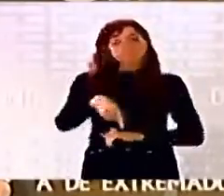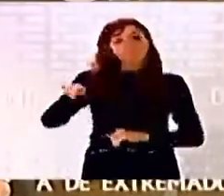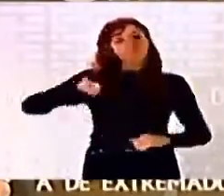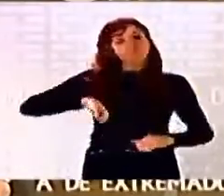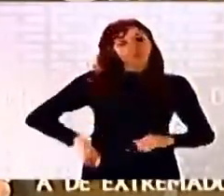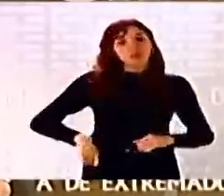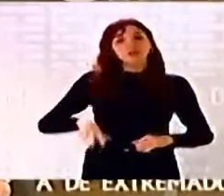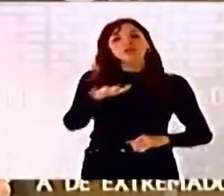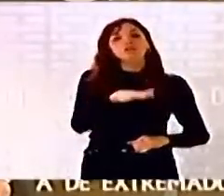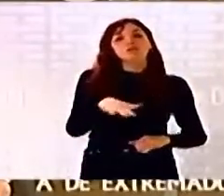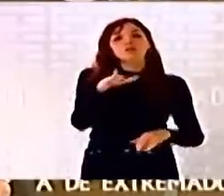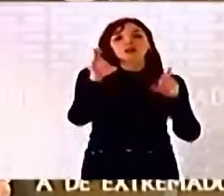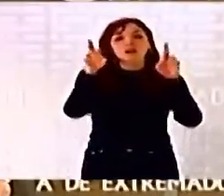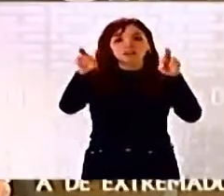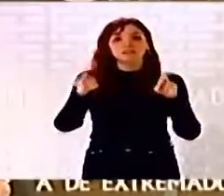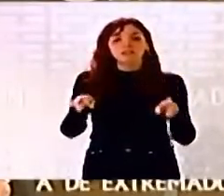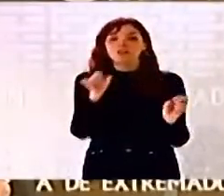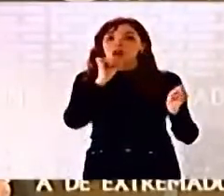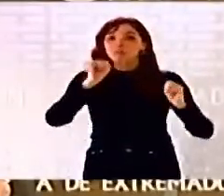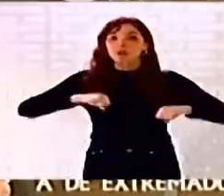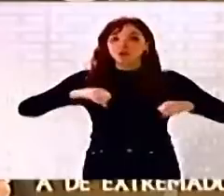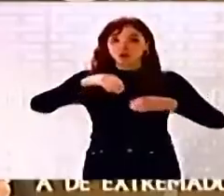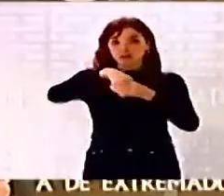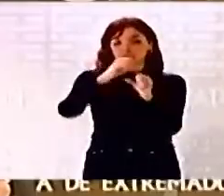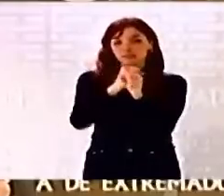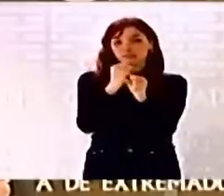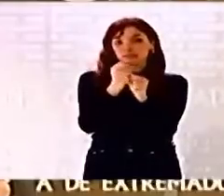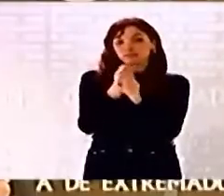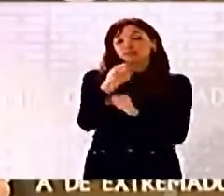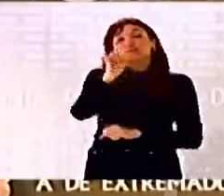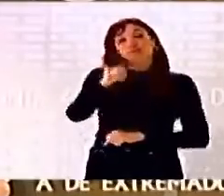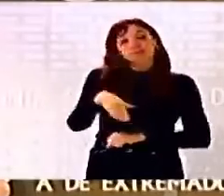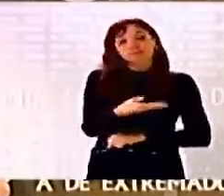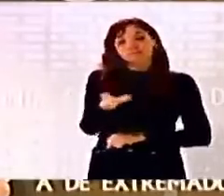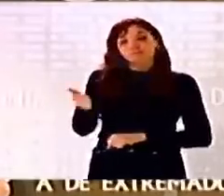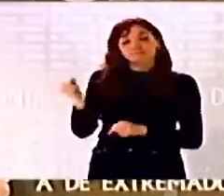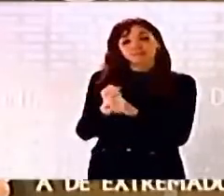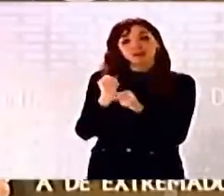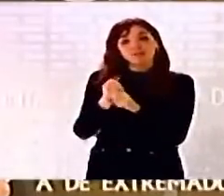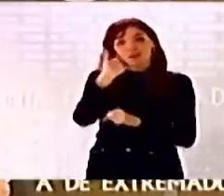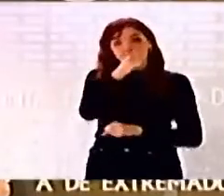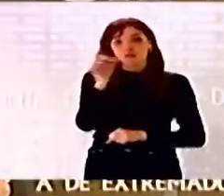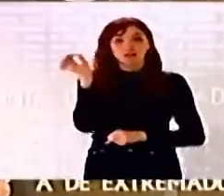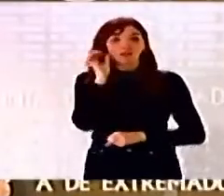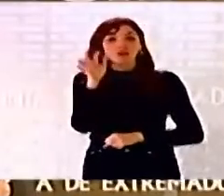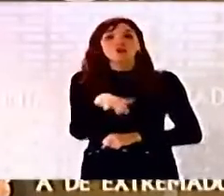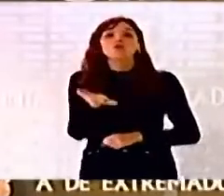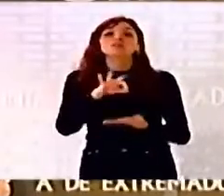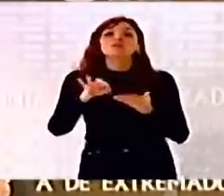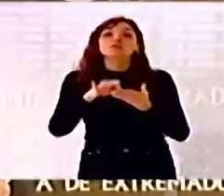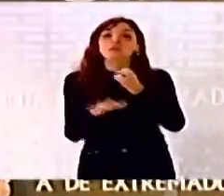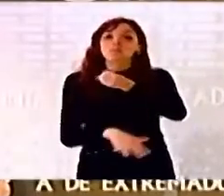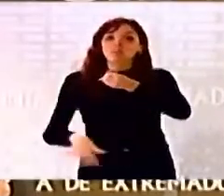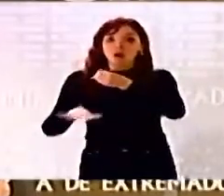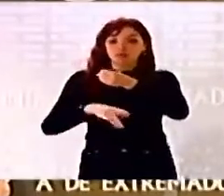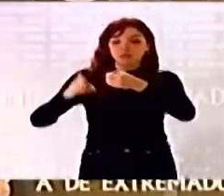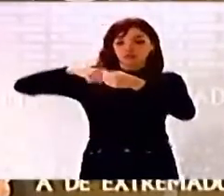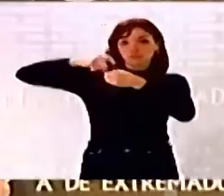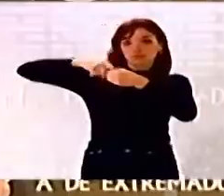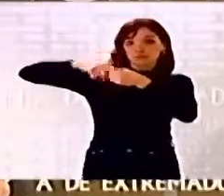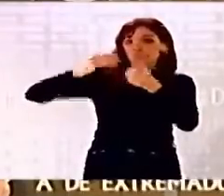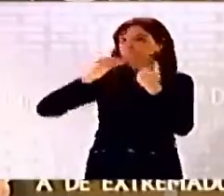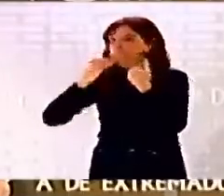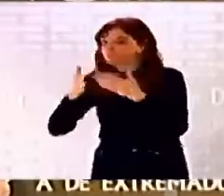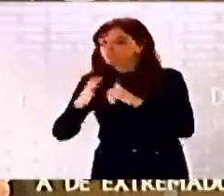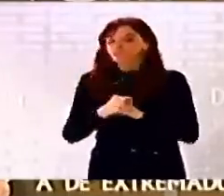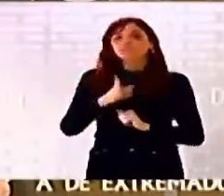el ámbito de las residencias de personas de edad, a todos aquellos trabajadores y trabajadoras de los servicios esenciales, a aquellos cuerpos